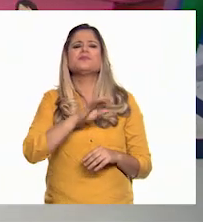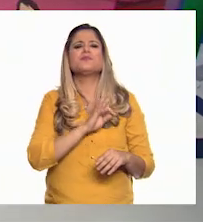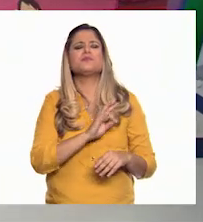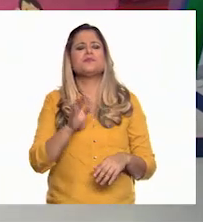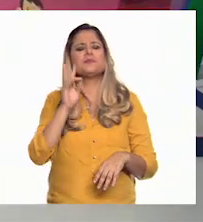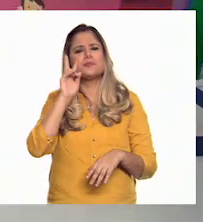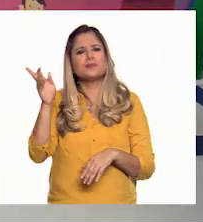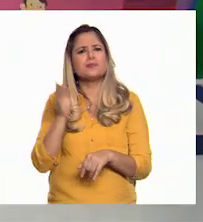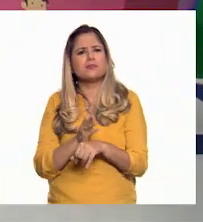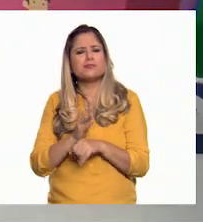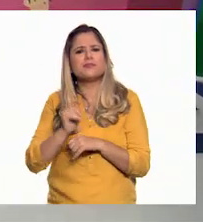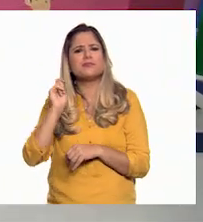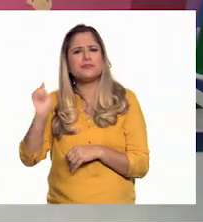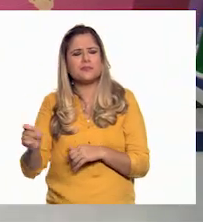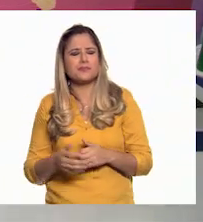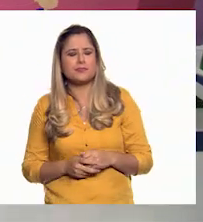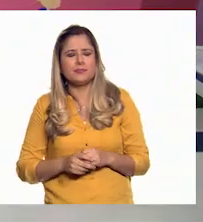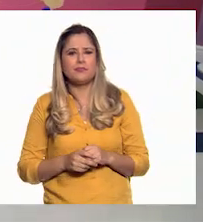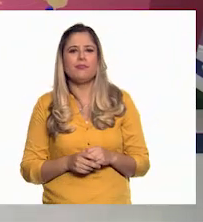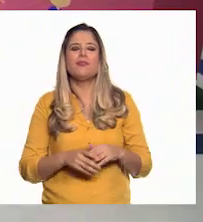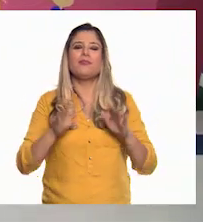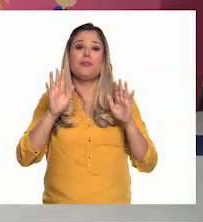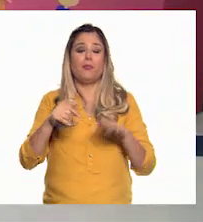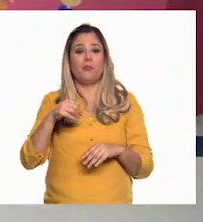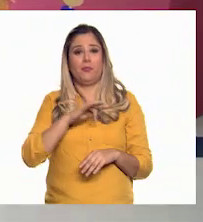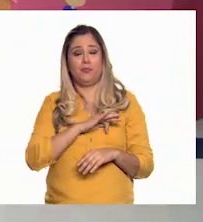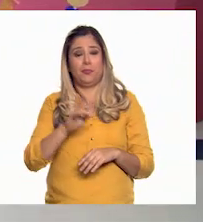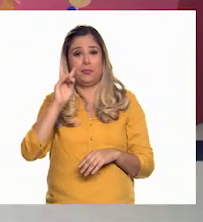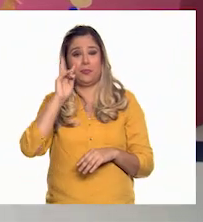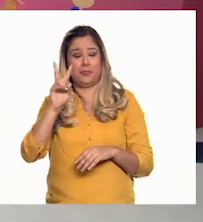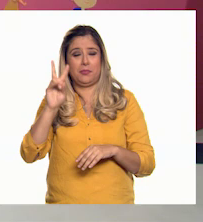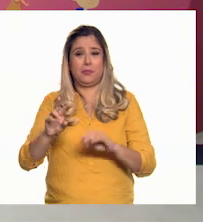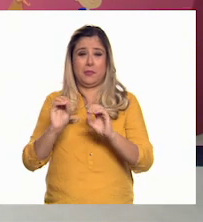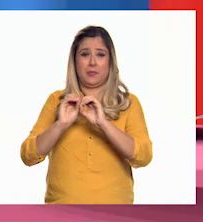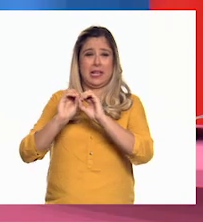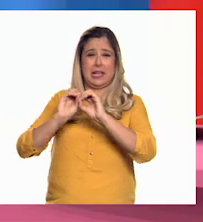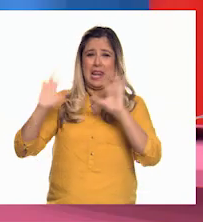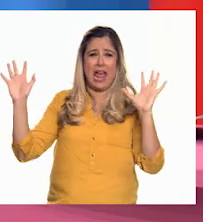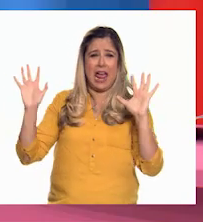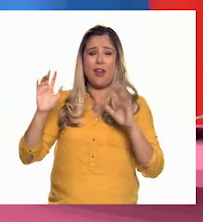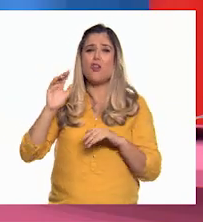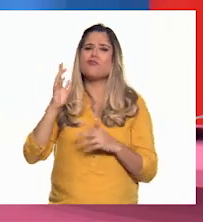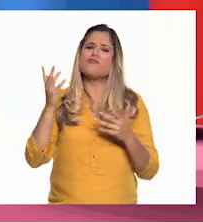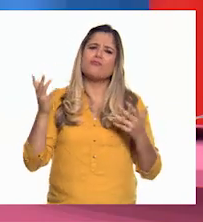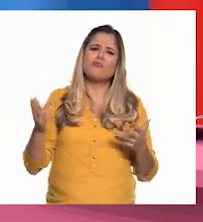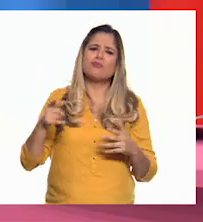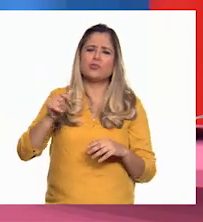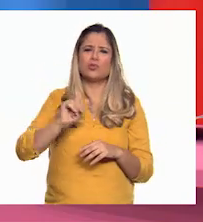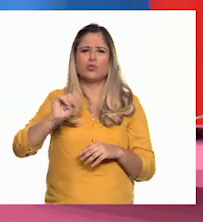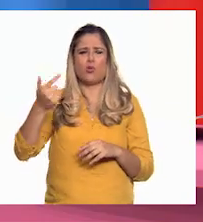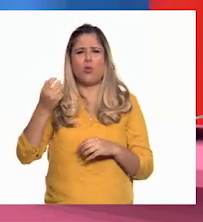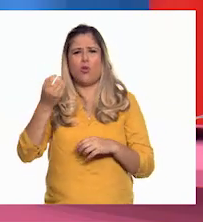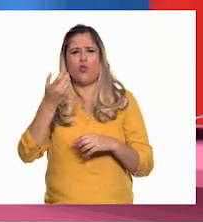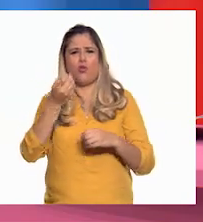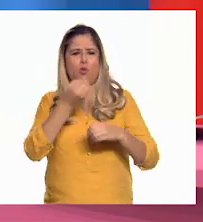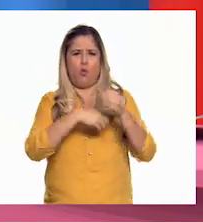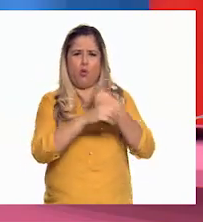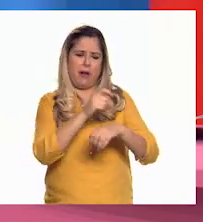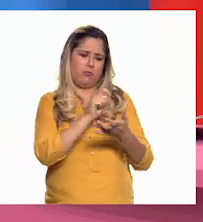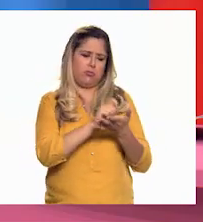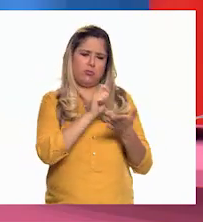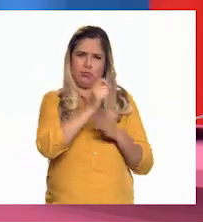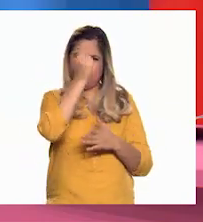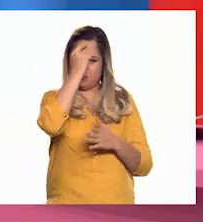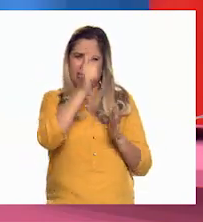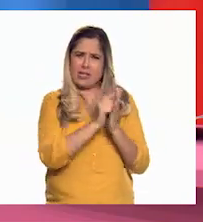este fragmento? Maestra, pues aquí podemos ver muy claramente que otra de sus obras está inspirada en algo que